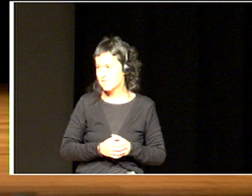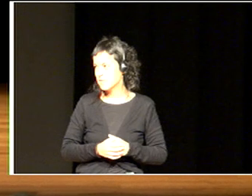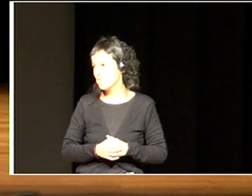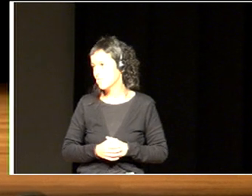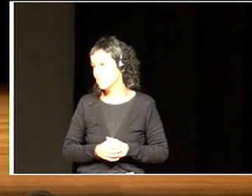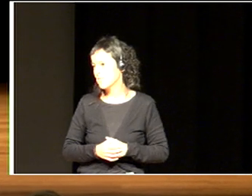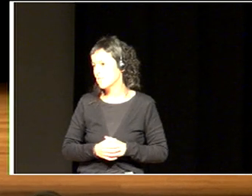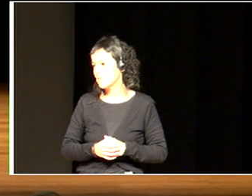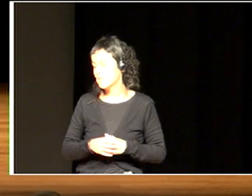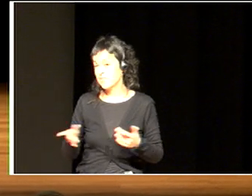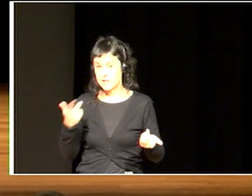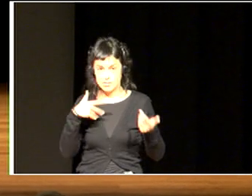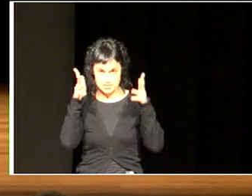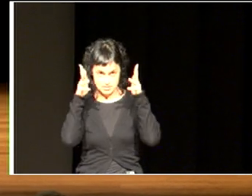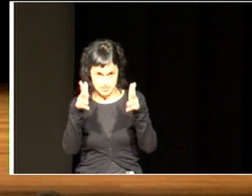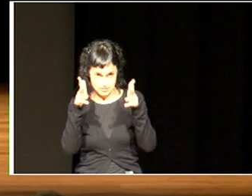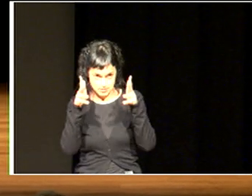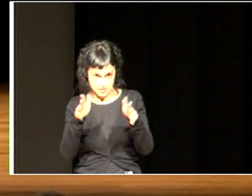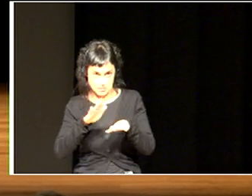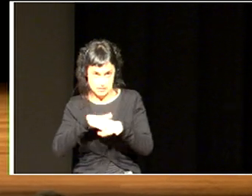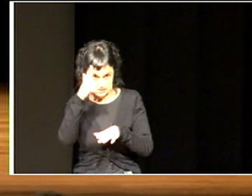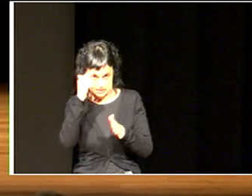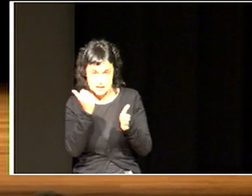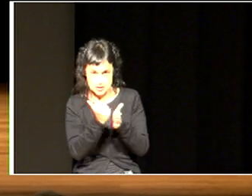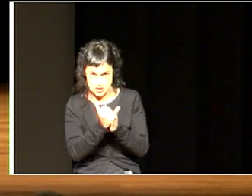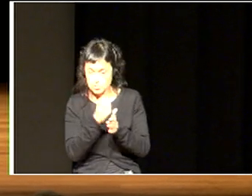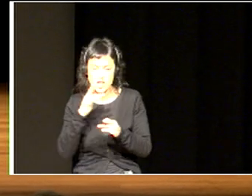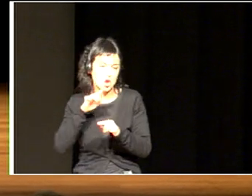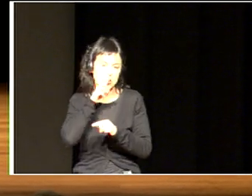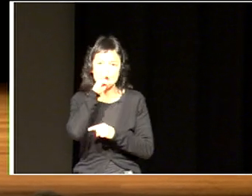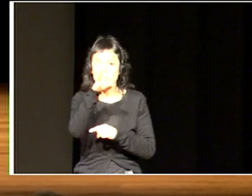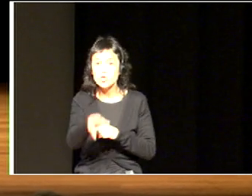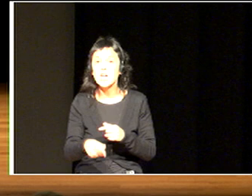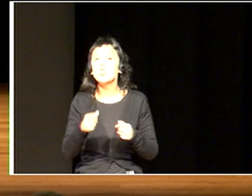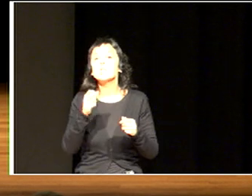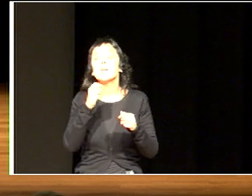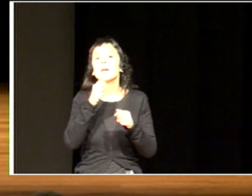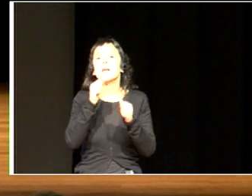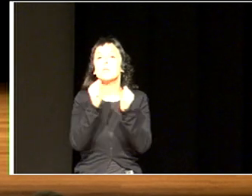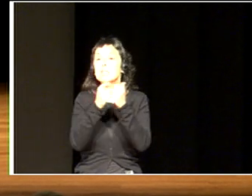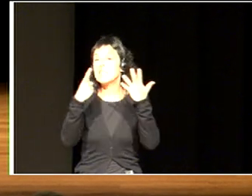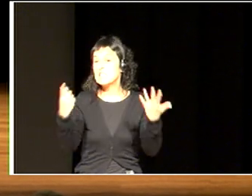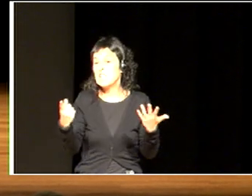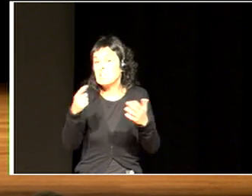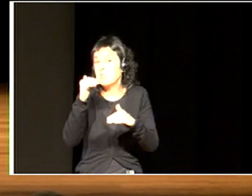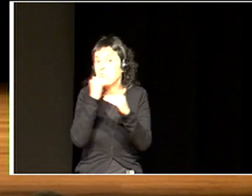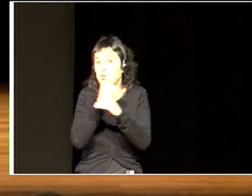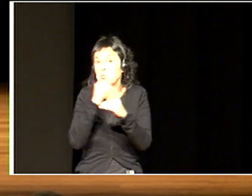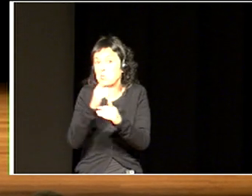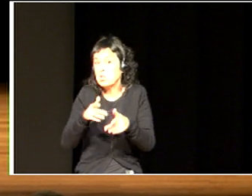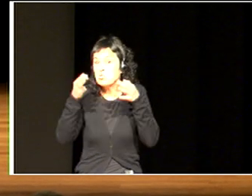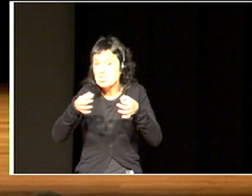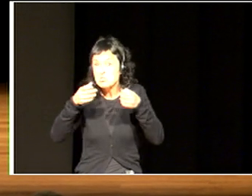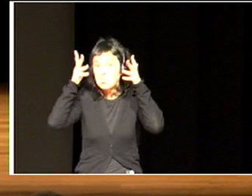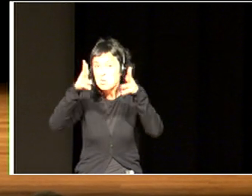os hago una recomendación para este estereotipo porque está lo hago todos los años el 26 de octubre que porque el 26 de octubre ni idea pero lo